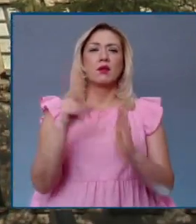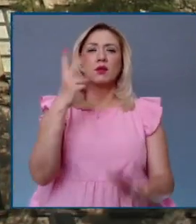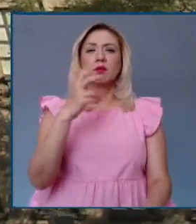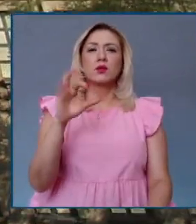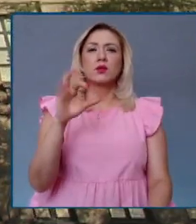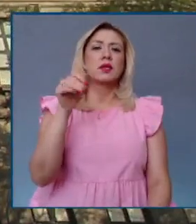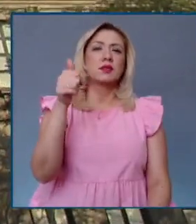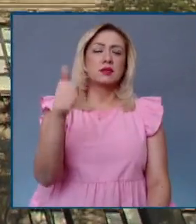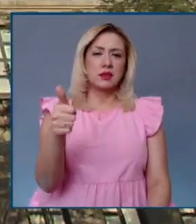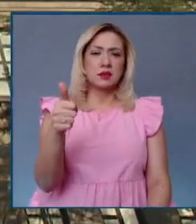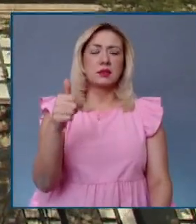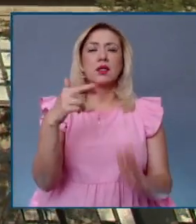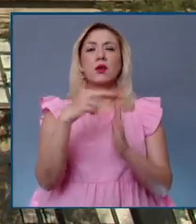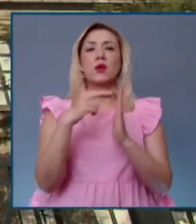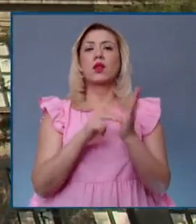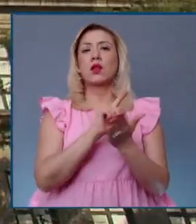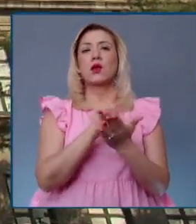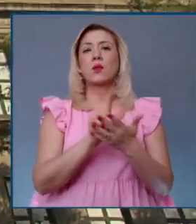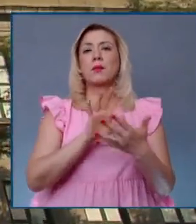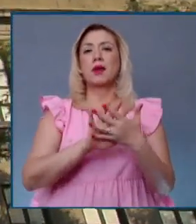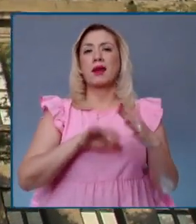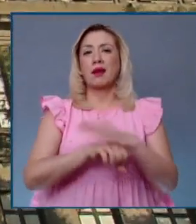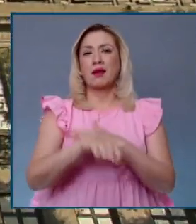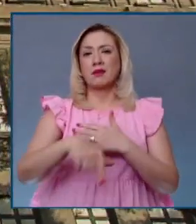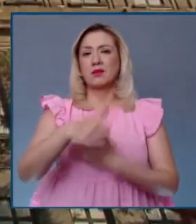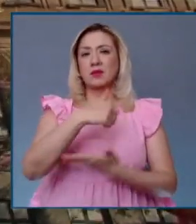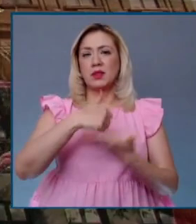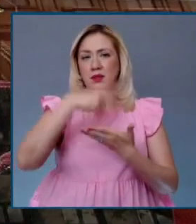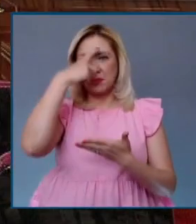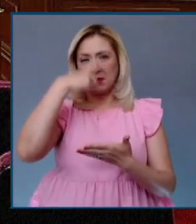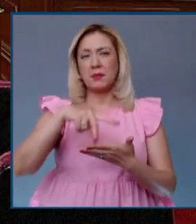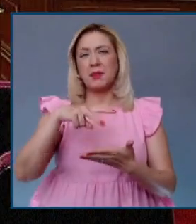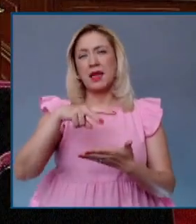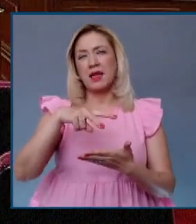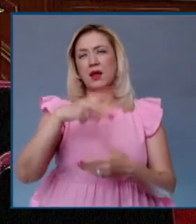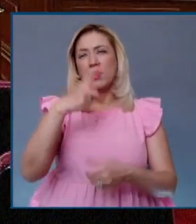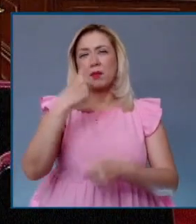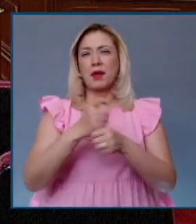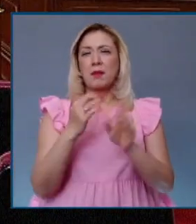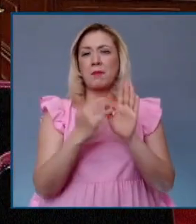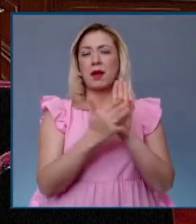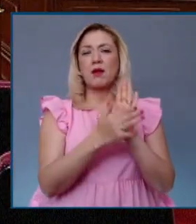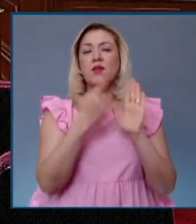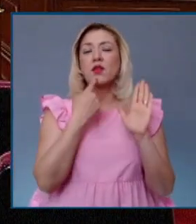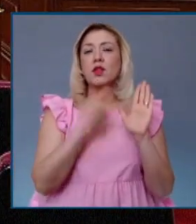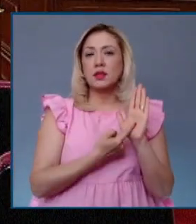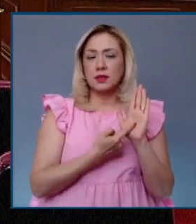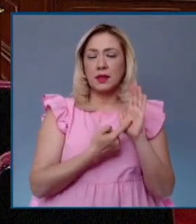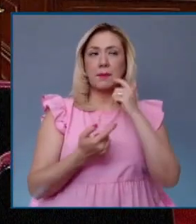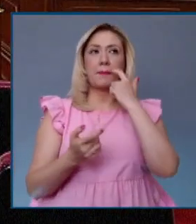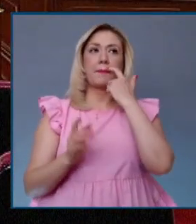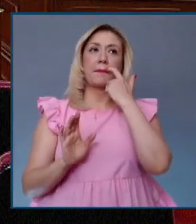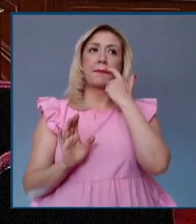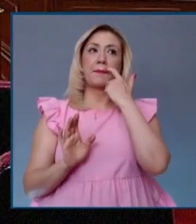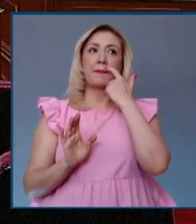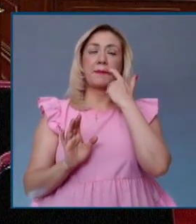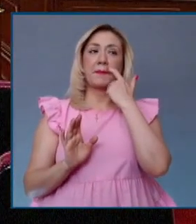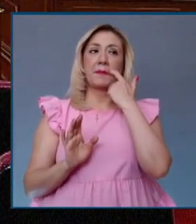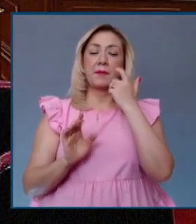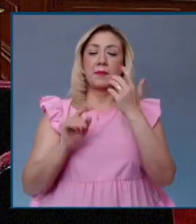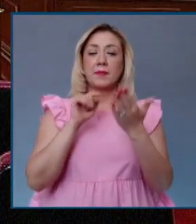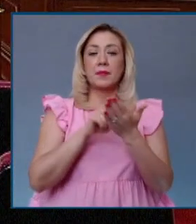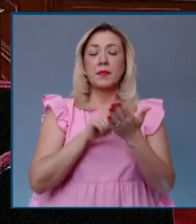Código Penal de la capital del país, primer párrafo, que dice, o bien que tenga la dirección o administración de